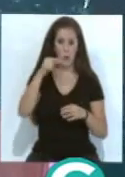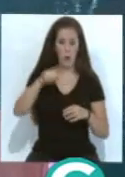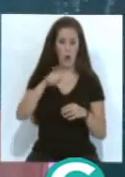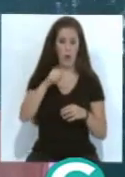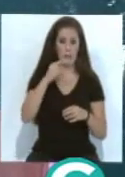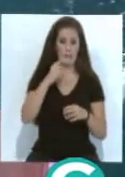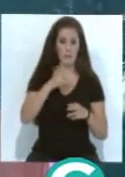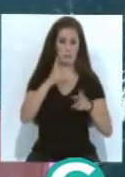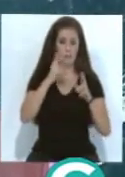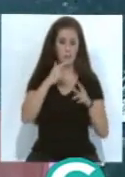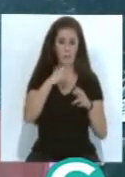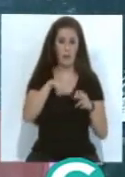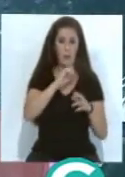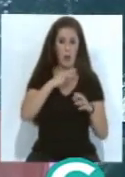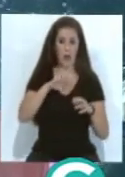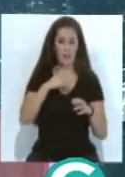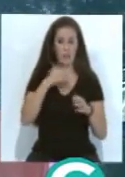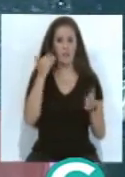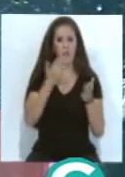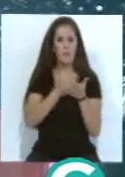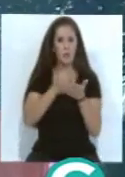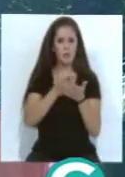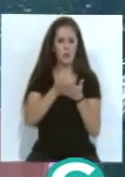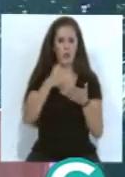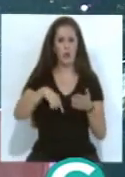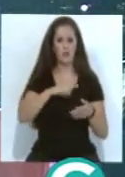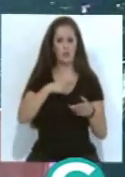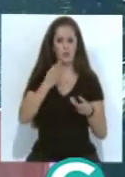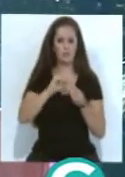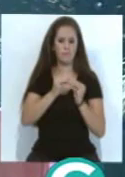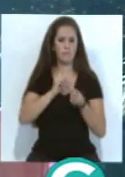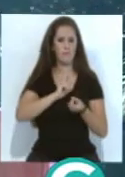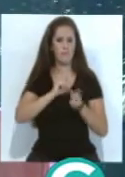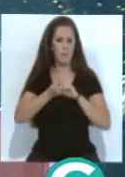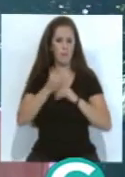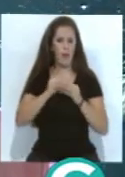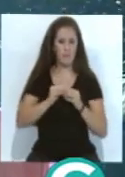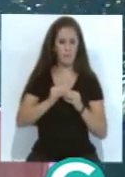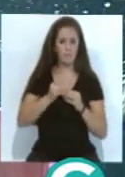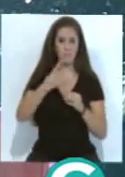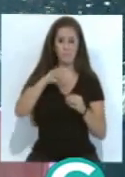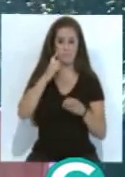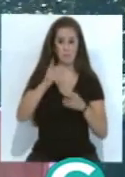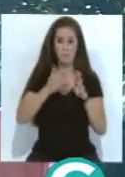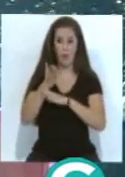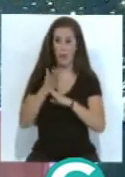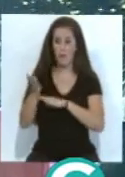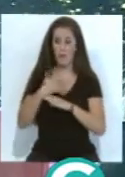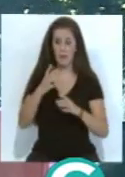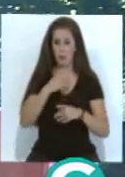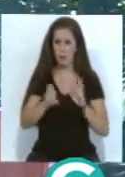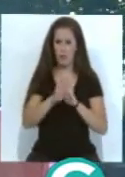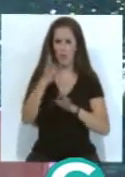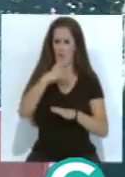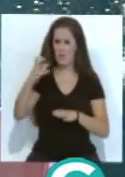aquellos bombardeos ya las gaditanas demostramos que estamos hechas de otra pasta. Allá donde vaya, seguiré gritando a los